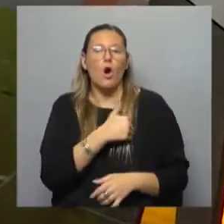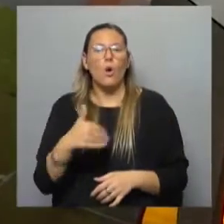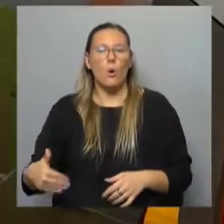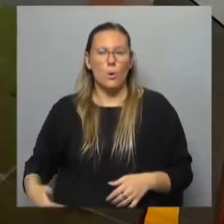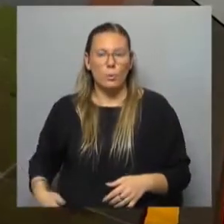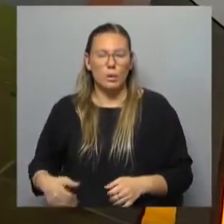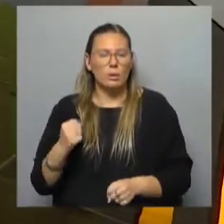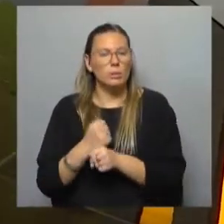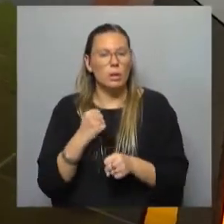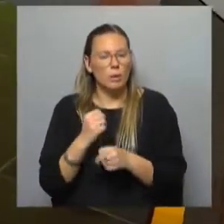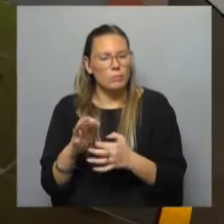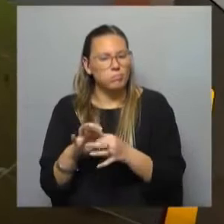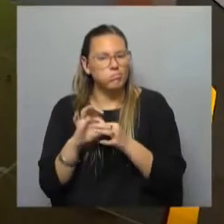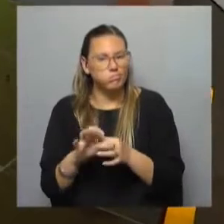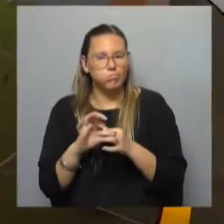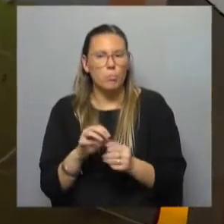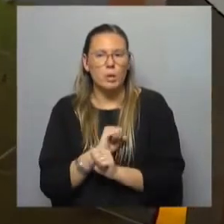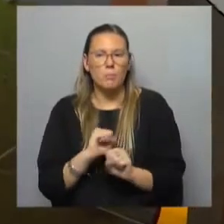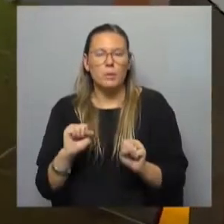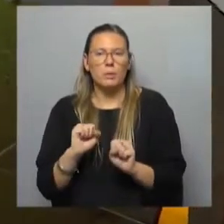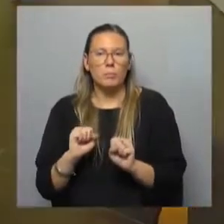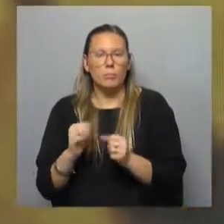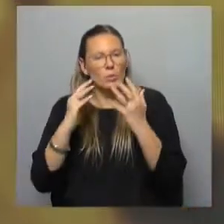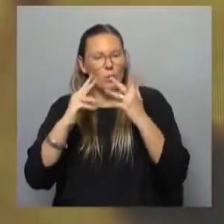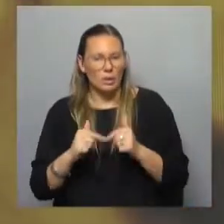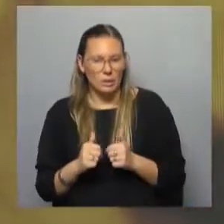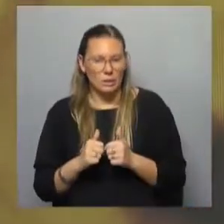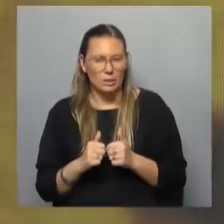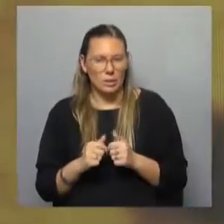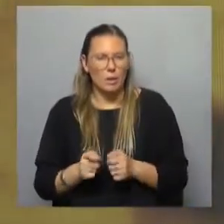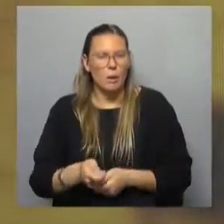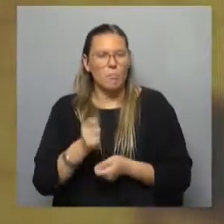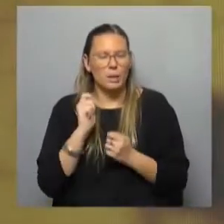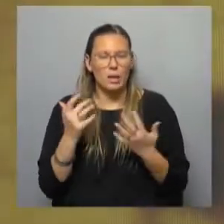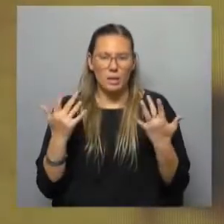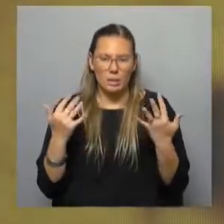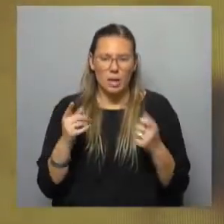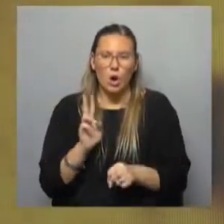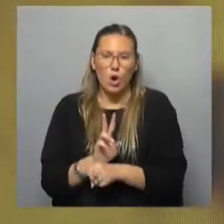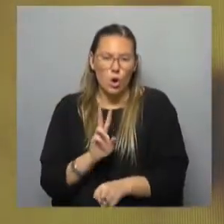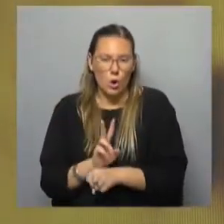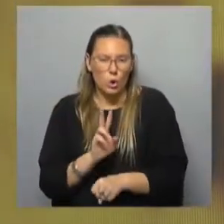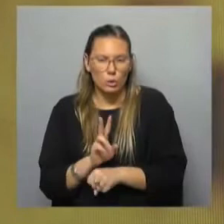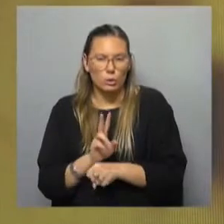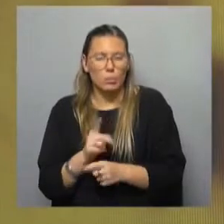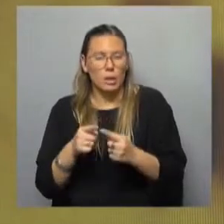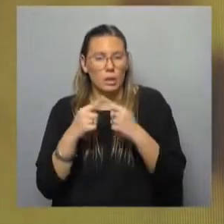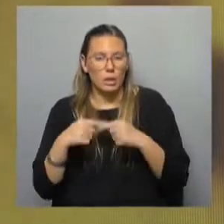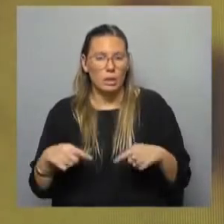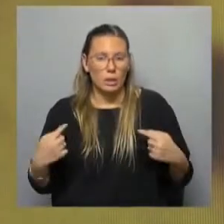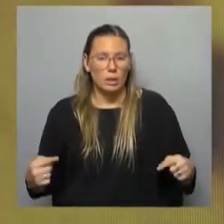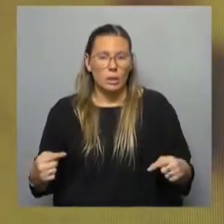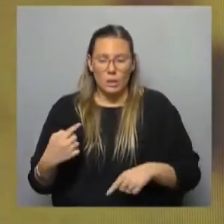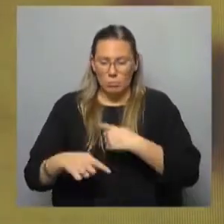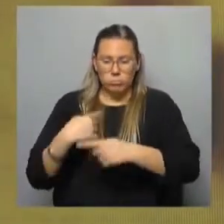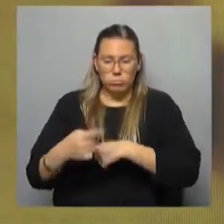gobiernos, trabajen en conjunto justamente, bueno, para poder de alguna manera organizar la pesca artesanal, controlarla, para que los recursos queden